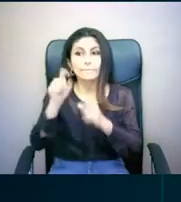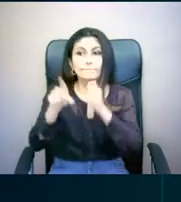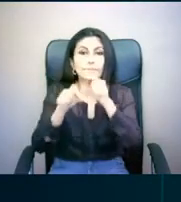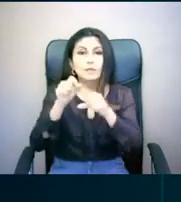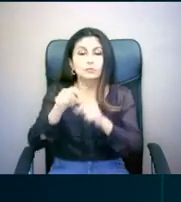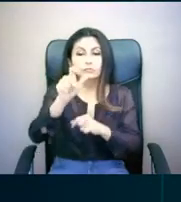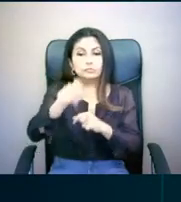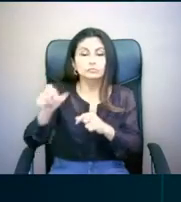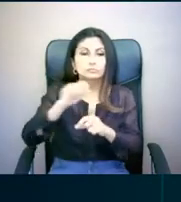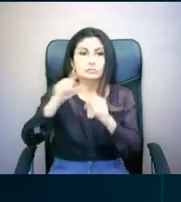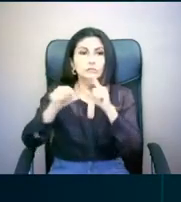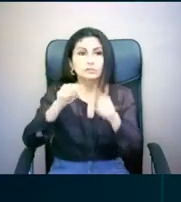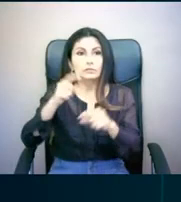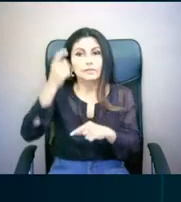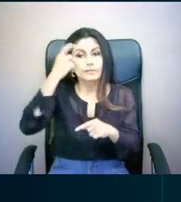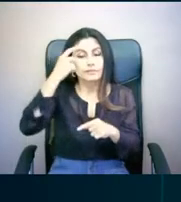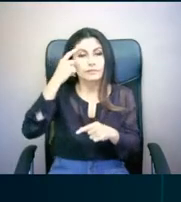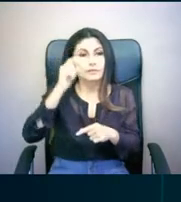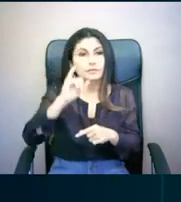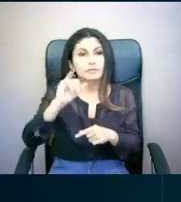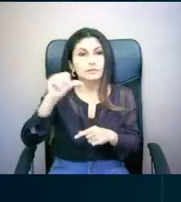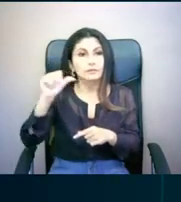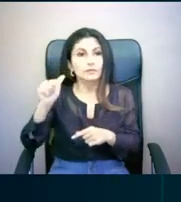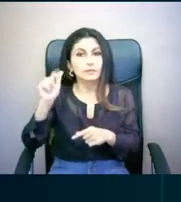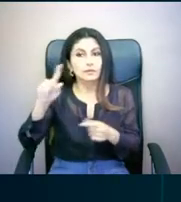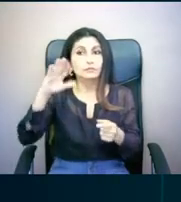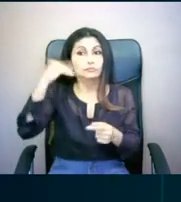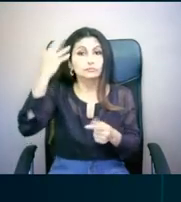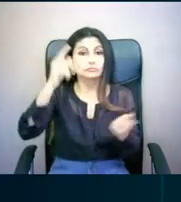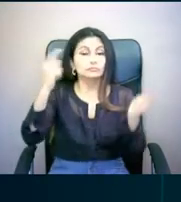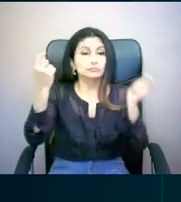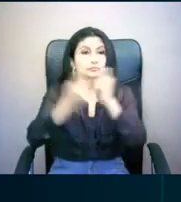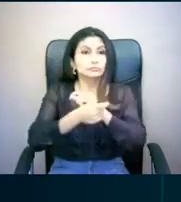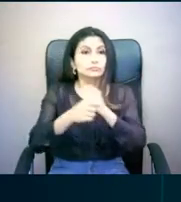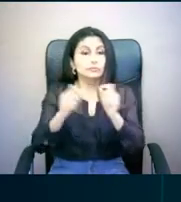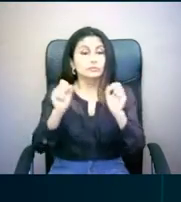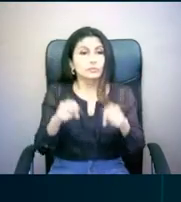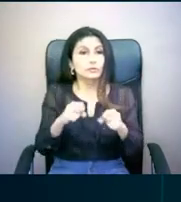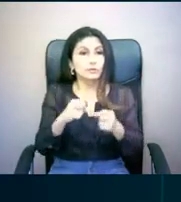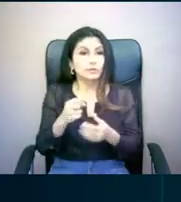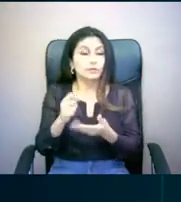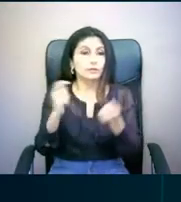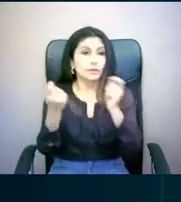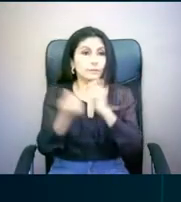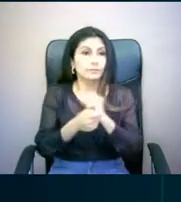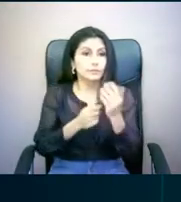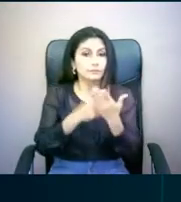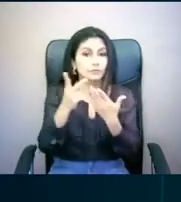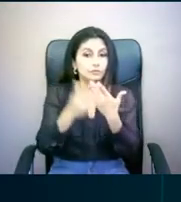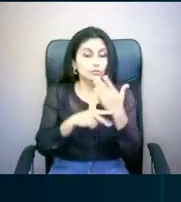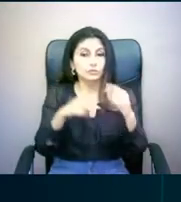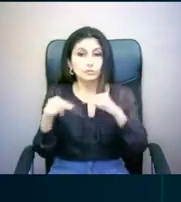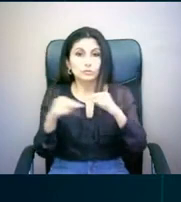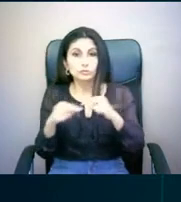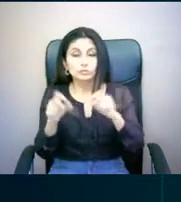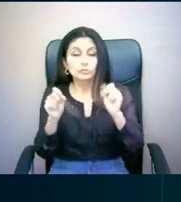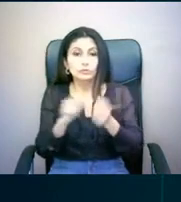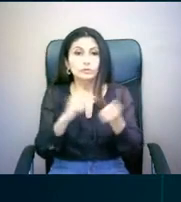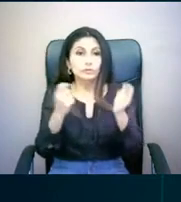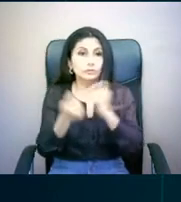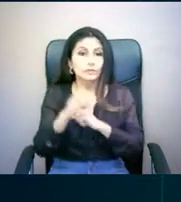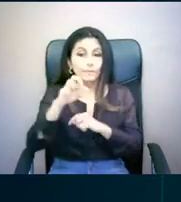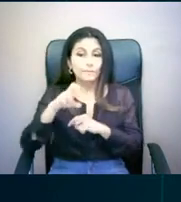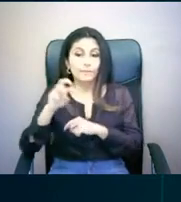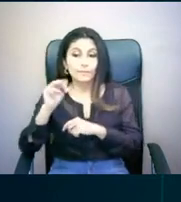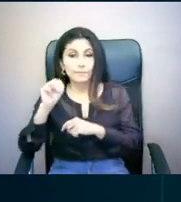consultados, que la inteligencia artificial va a cambiar dramáticamente, digamos, la forma de hacer negocios en los próximos 5 años. Digamos, es uno de los informes del